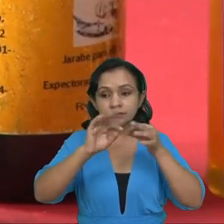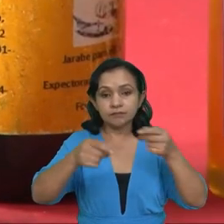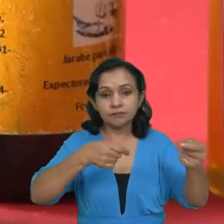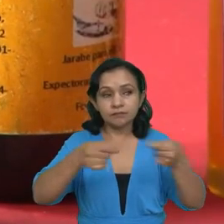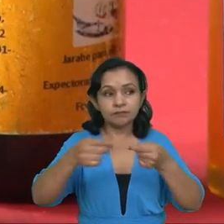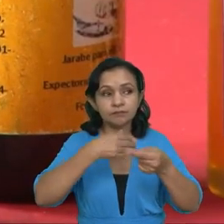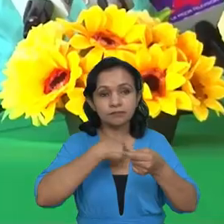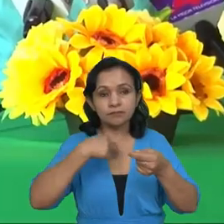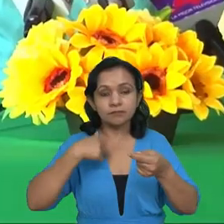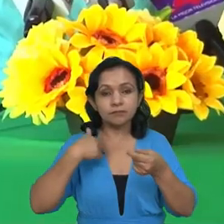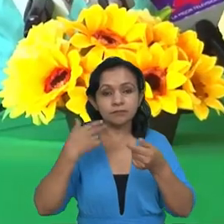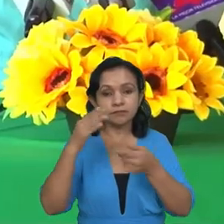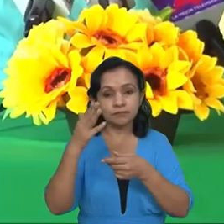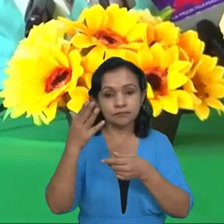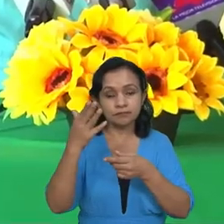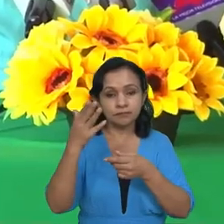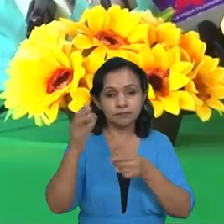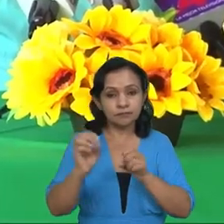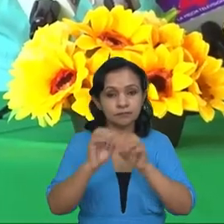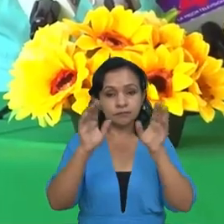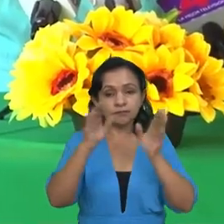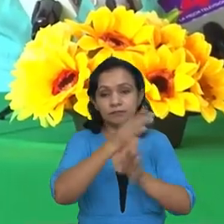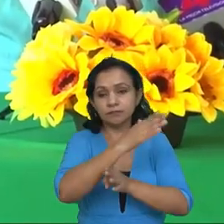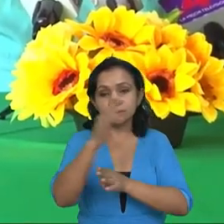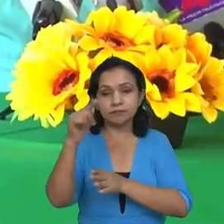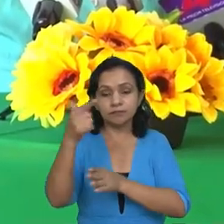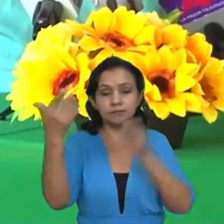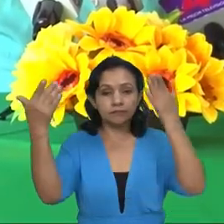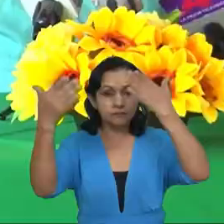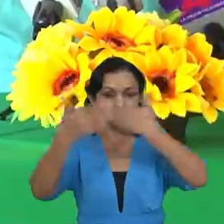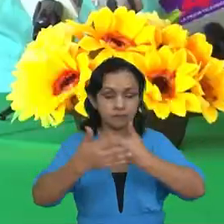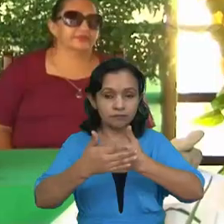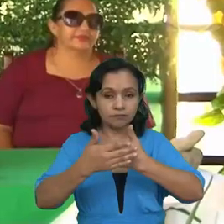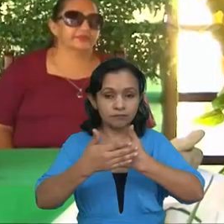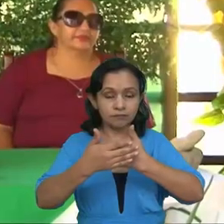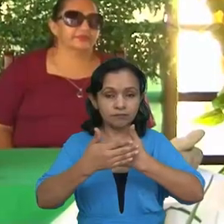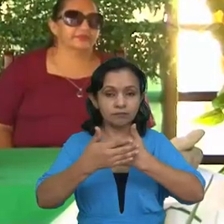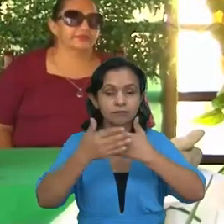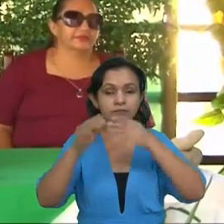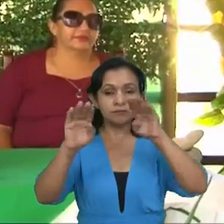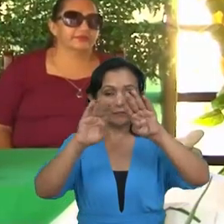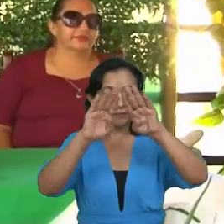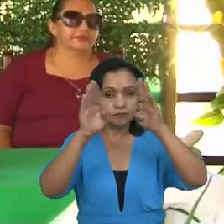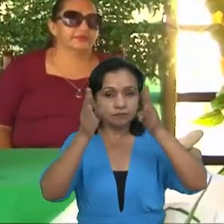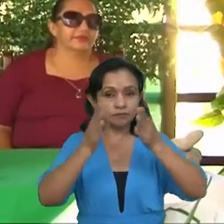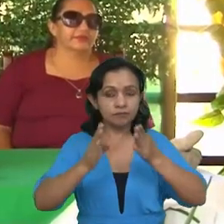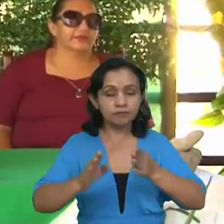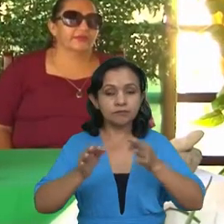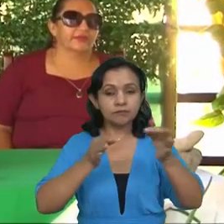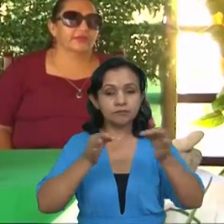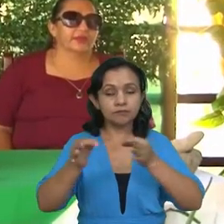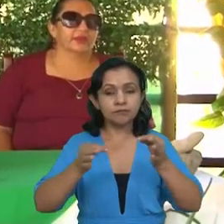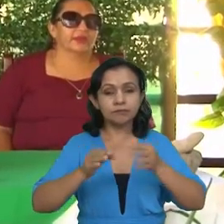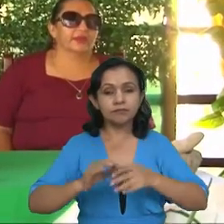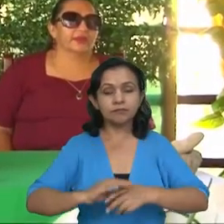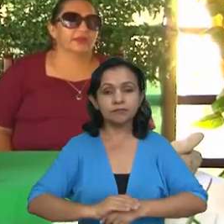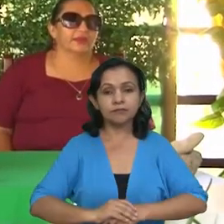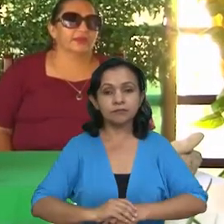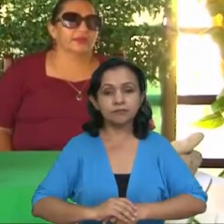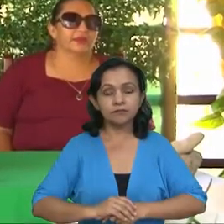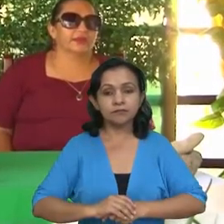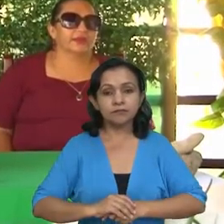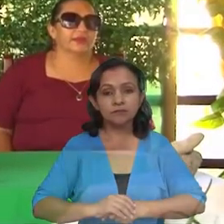a partir de las 9 de la mañana hasta las 7 de la noche con cámara de wynn del noguera para el canal parlamentario les informó